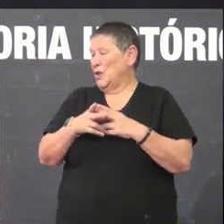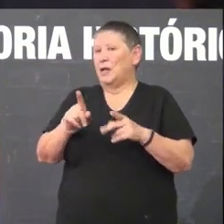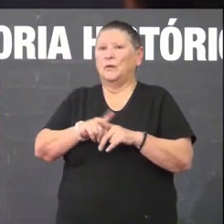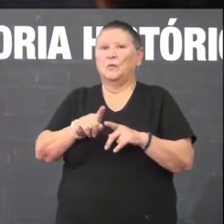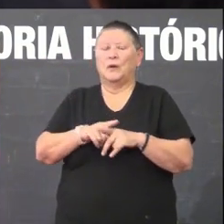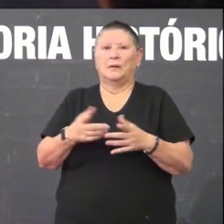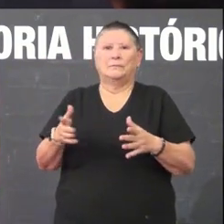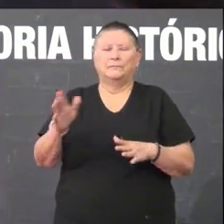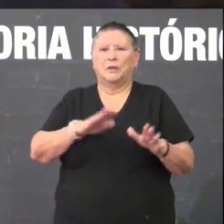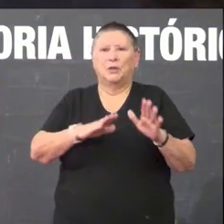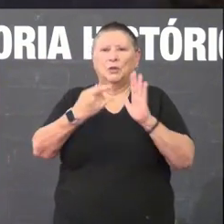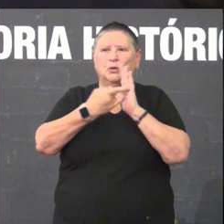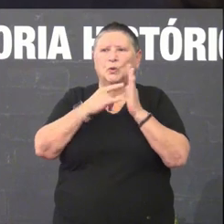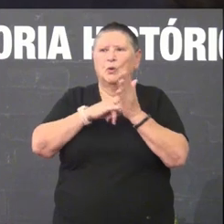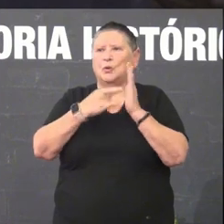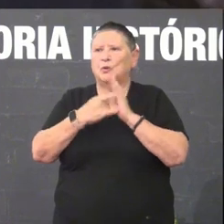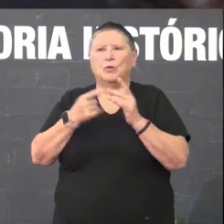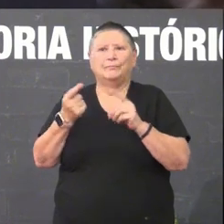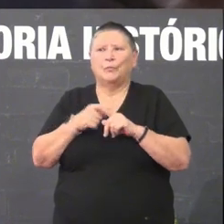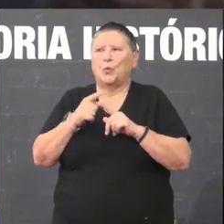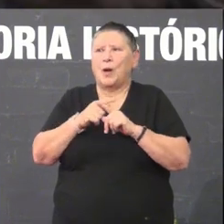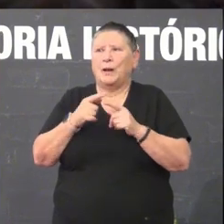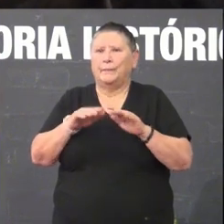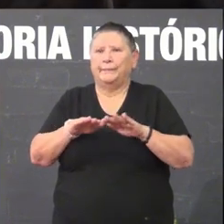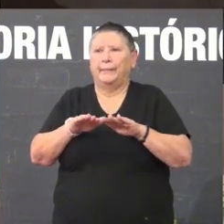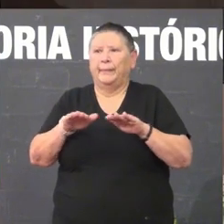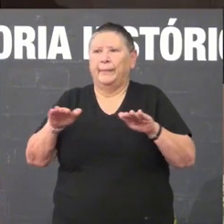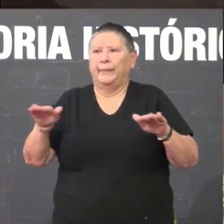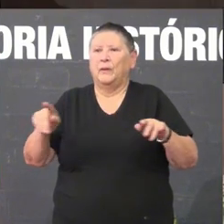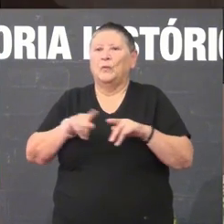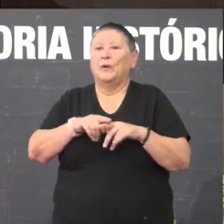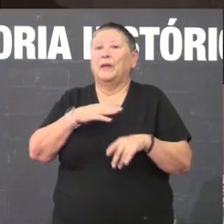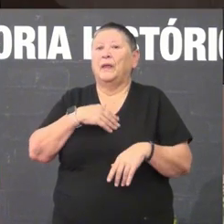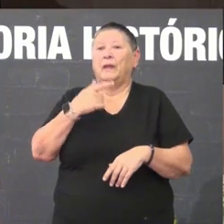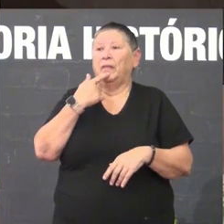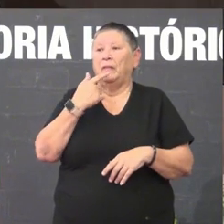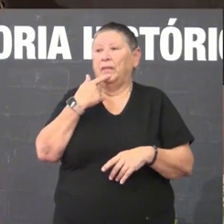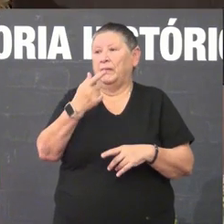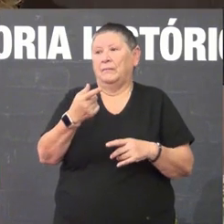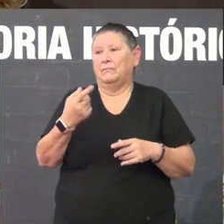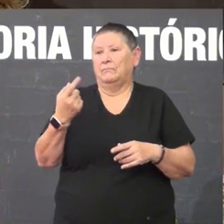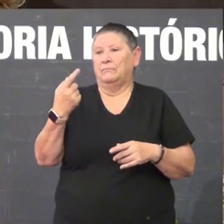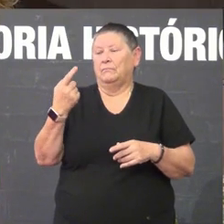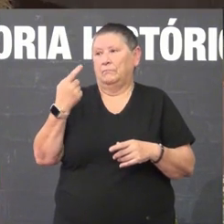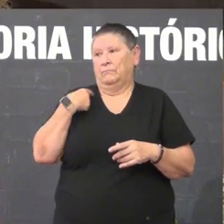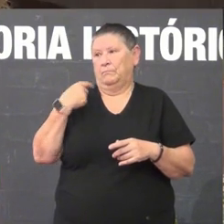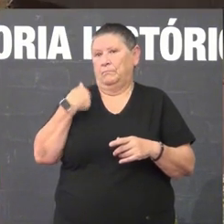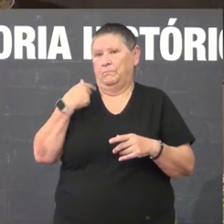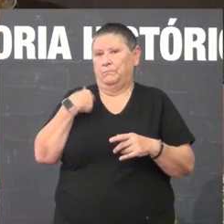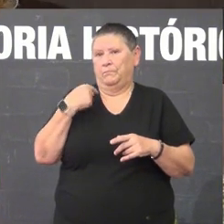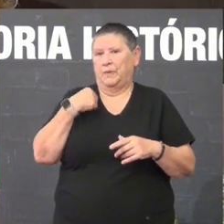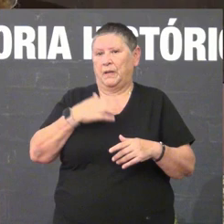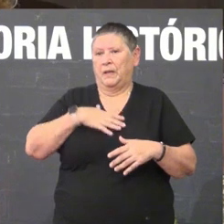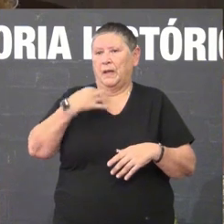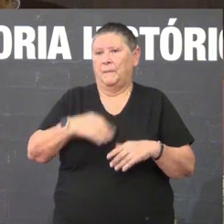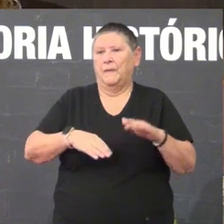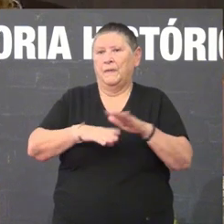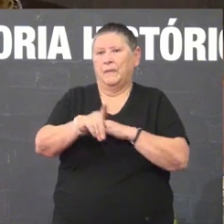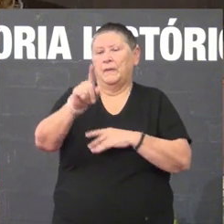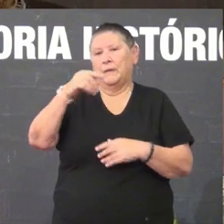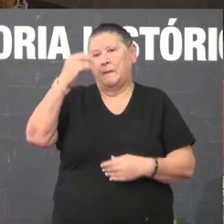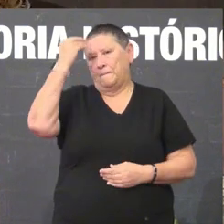soluciones entre comillas moderadas que siempre son sinónimo del mantenimiento del estatuto y de la aplicación de del pensamiento